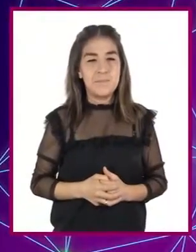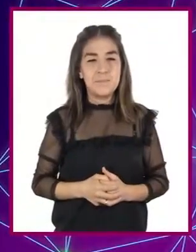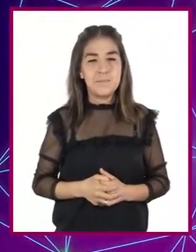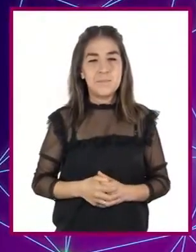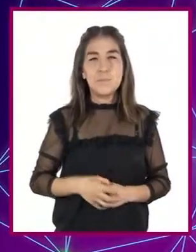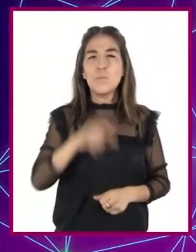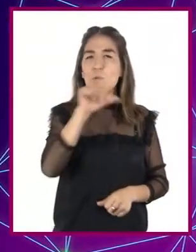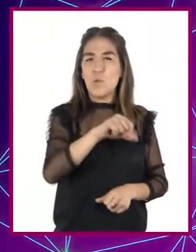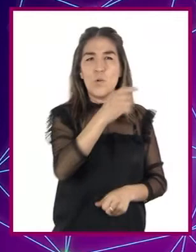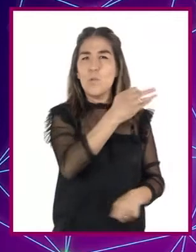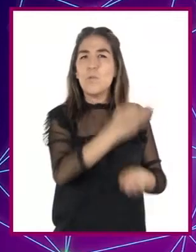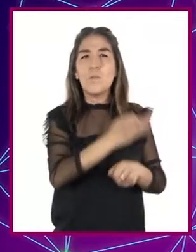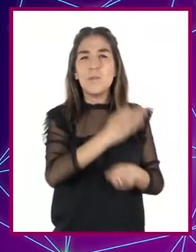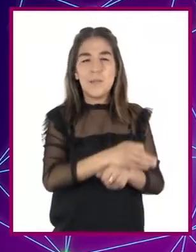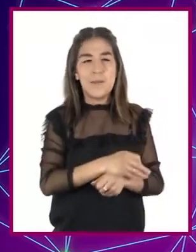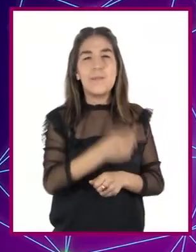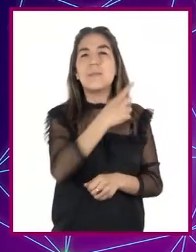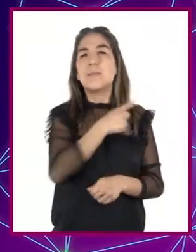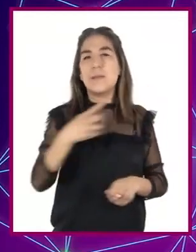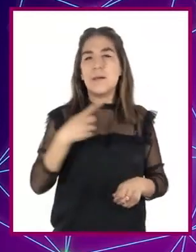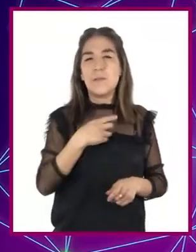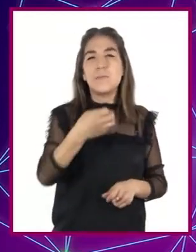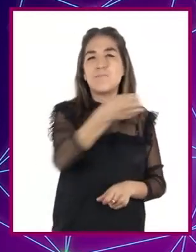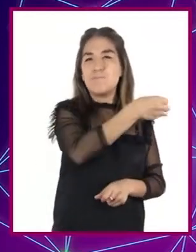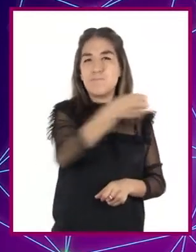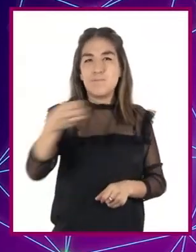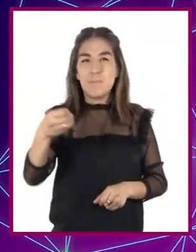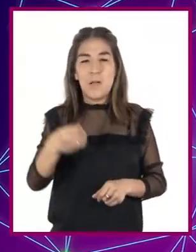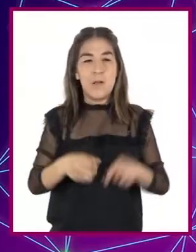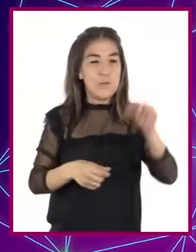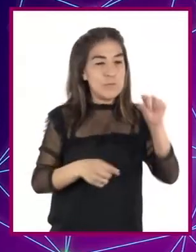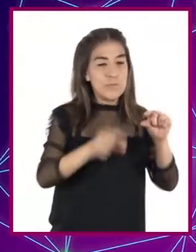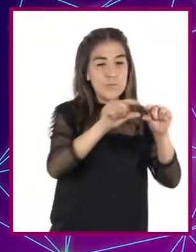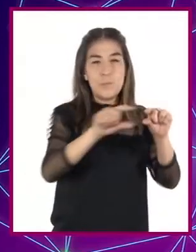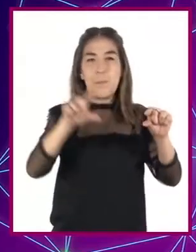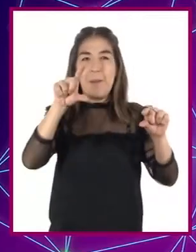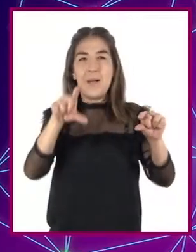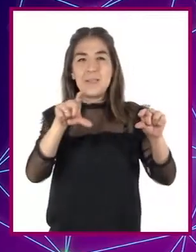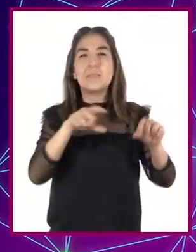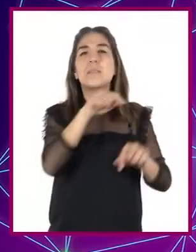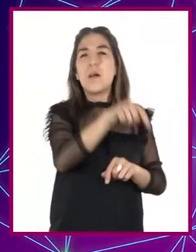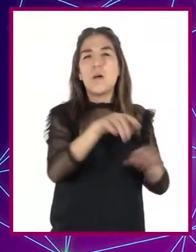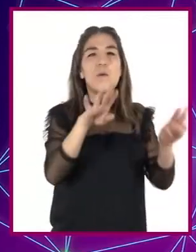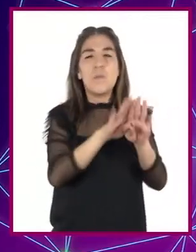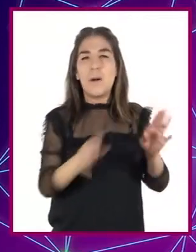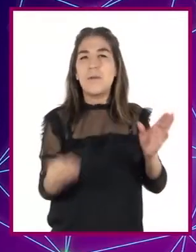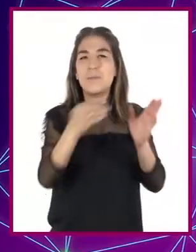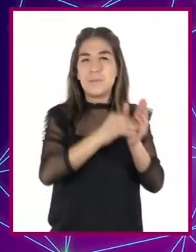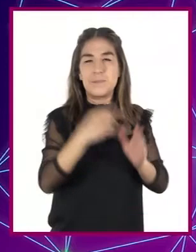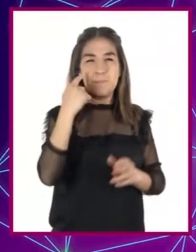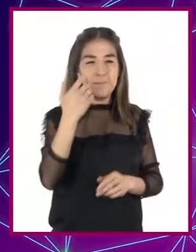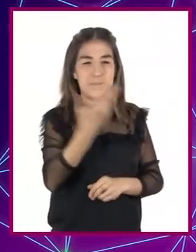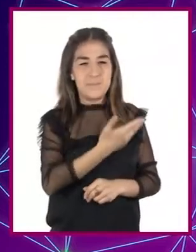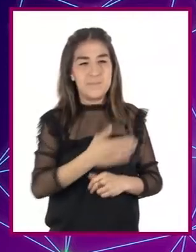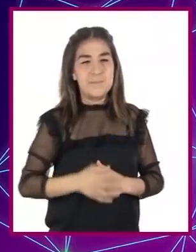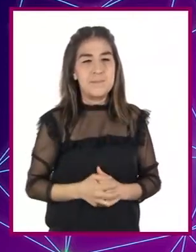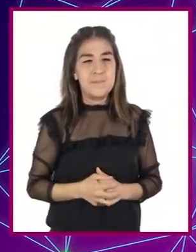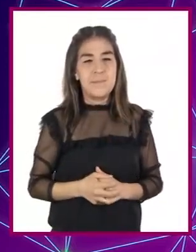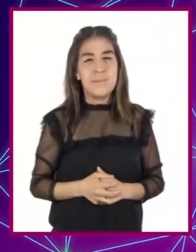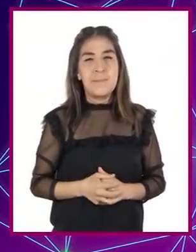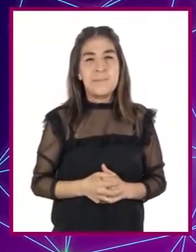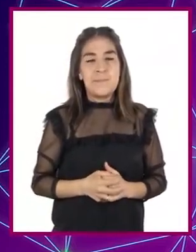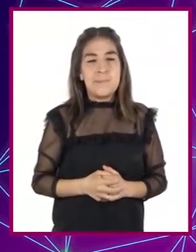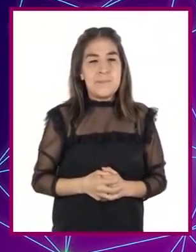esta situación, vamos a ordenarlos de menor a mayor, de manera que se registran de la siguiente manera.